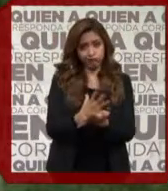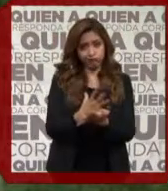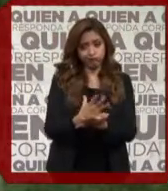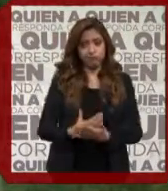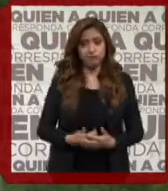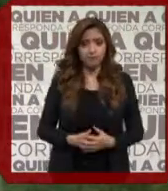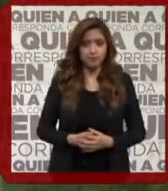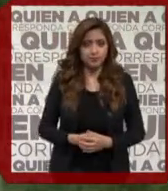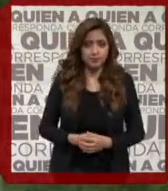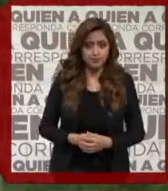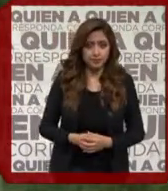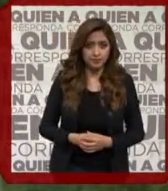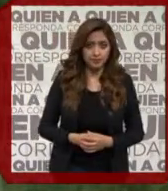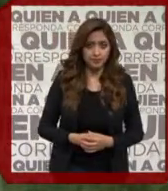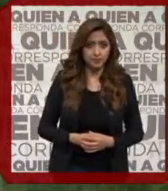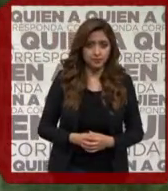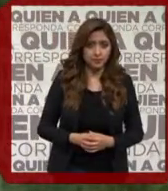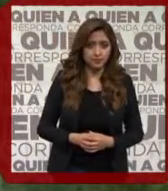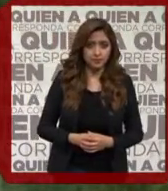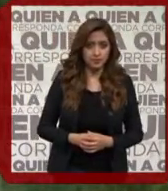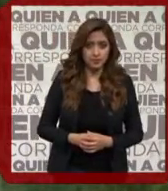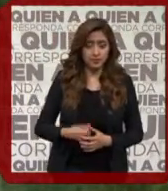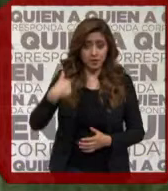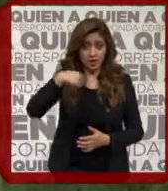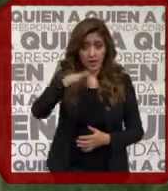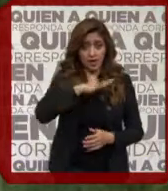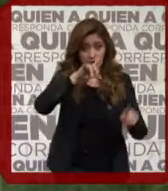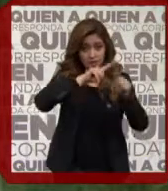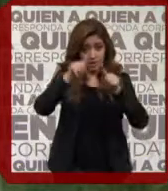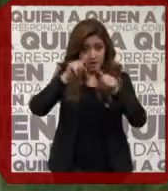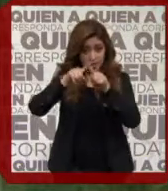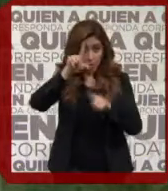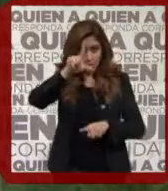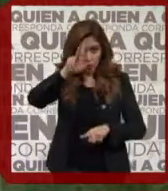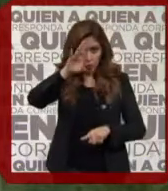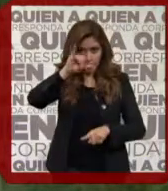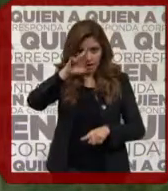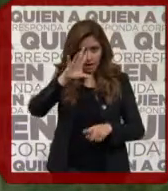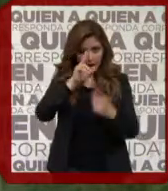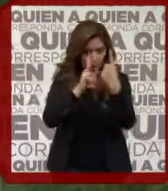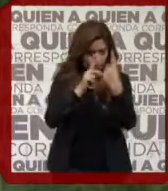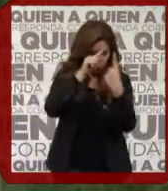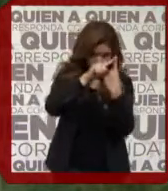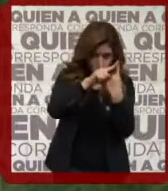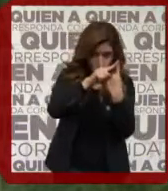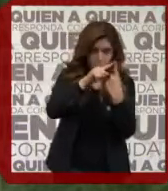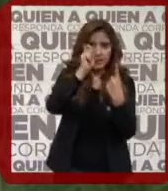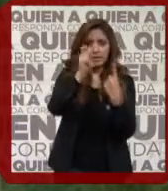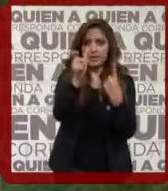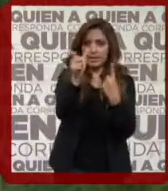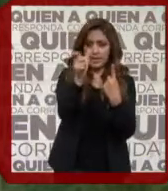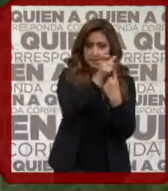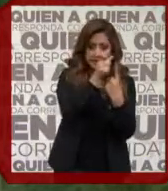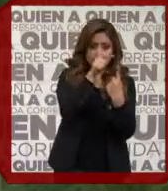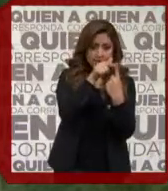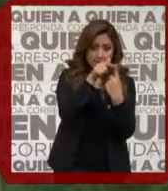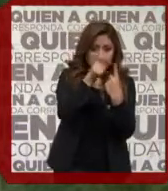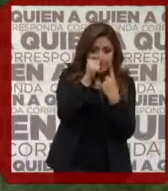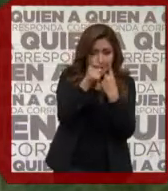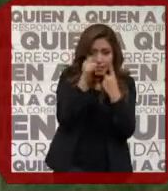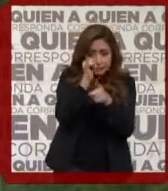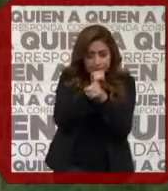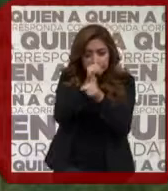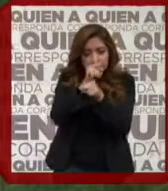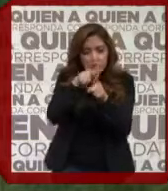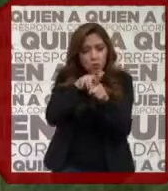con dos especies de luciérnaga. La especie X, que es la que apenas están